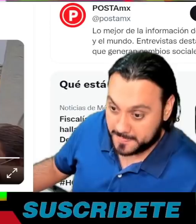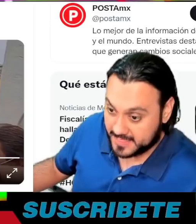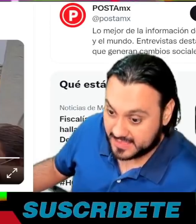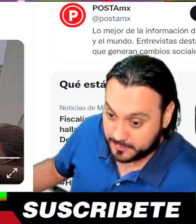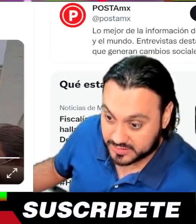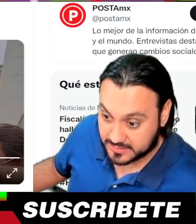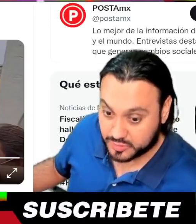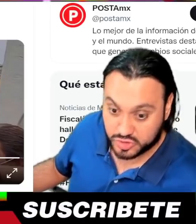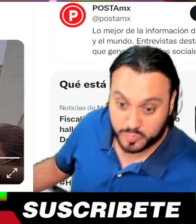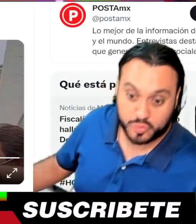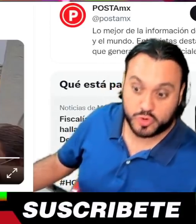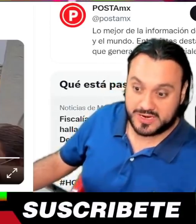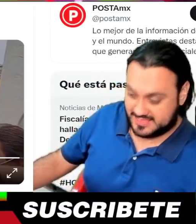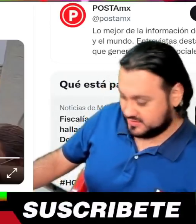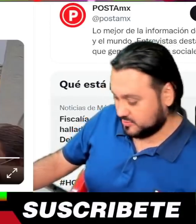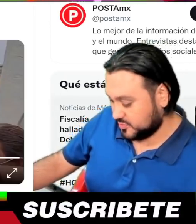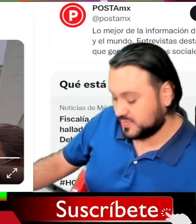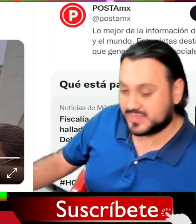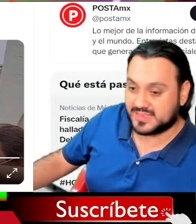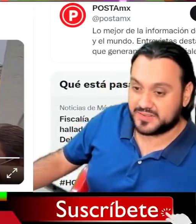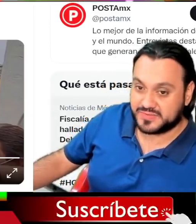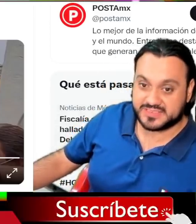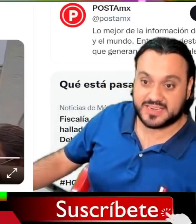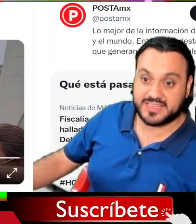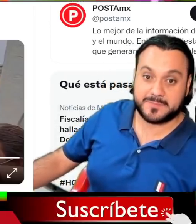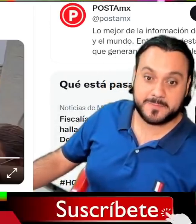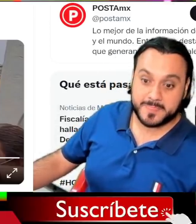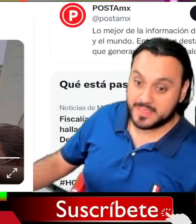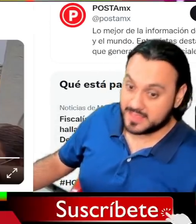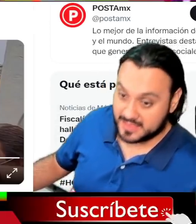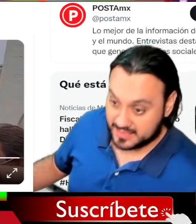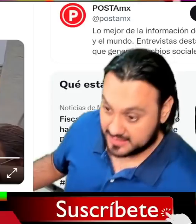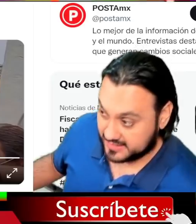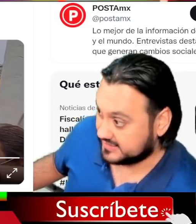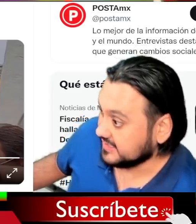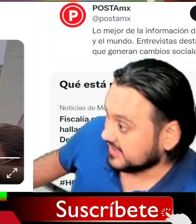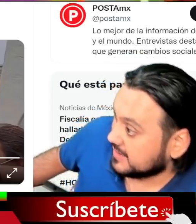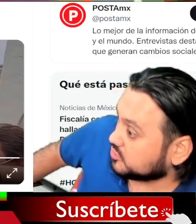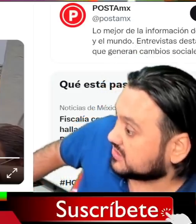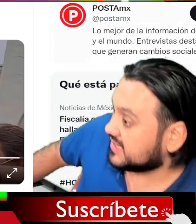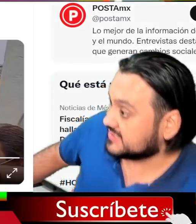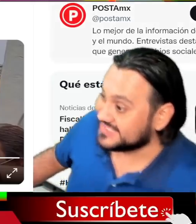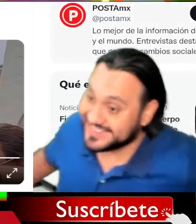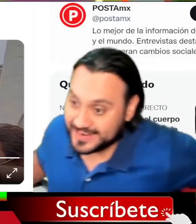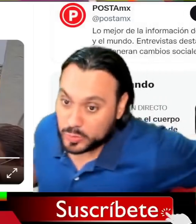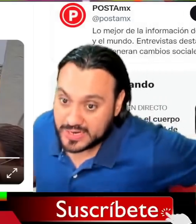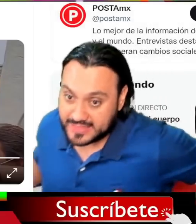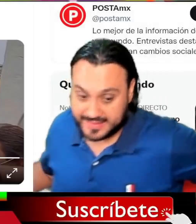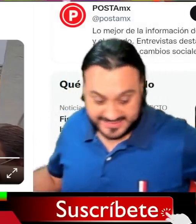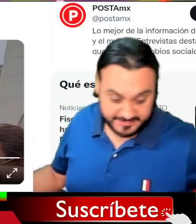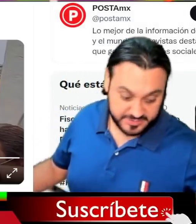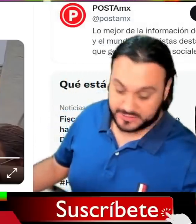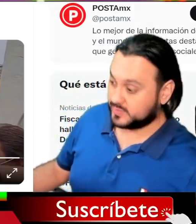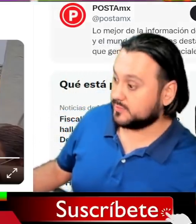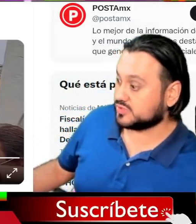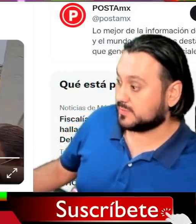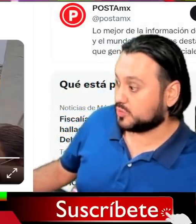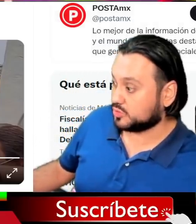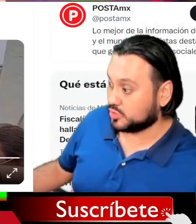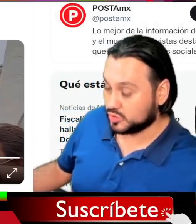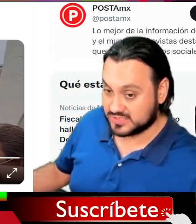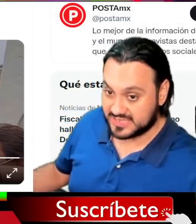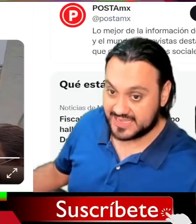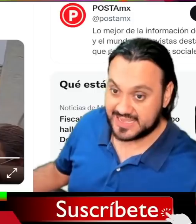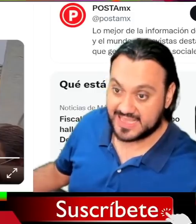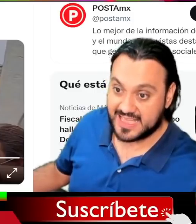suceso, por este proceso burocrático por parte de la fiscalía. Y sí, hay muchas irregularidades y pues esperemos que